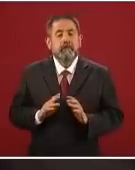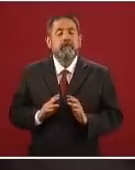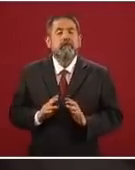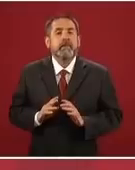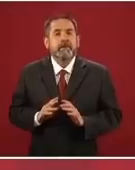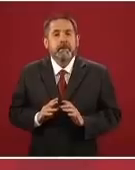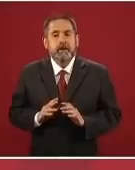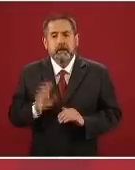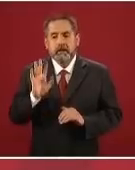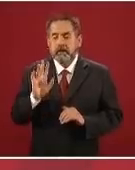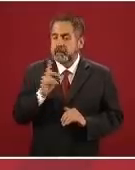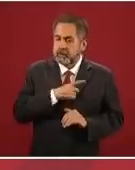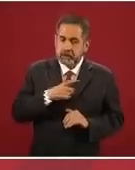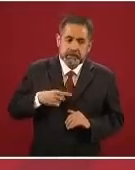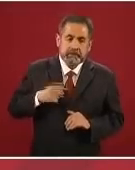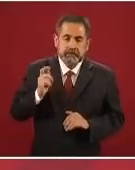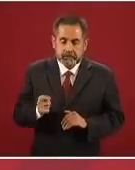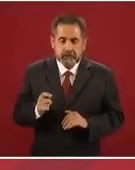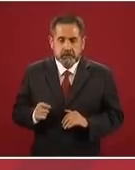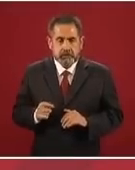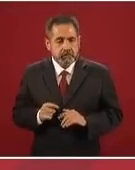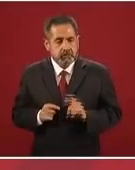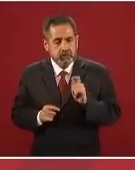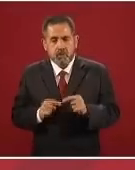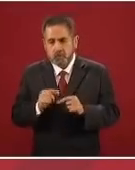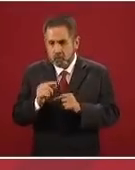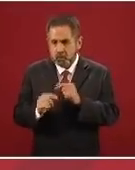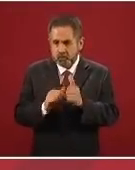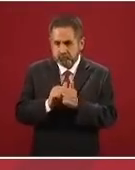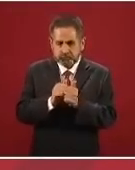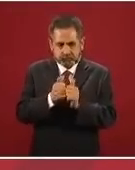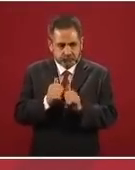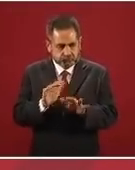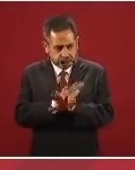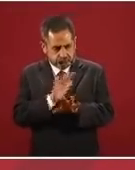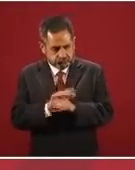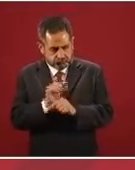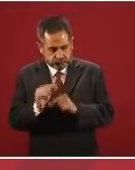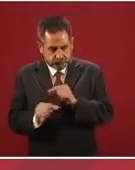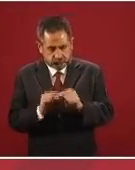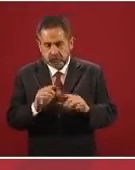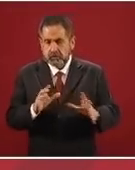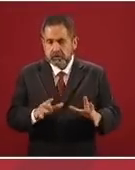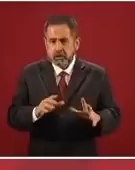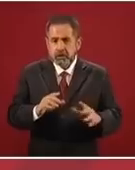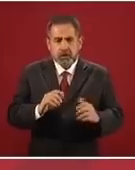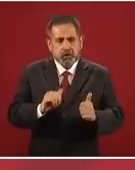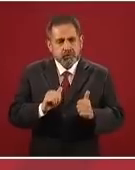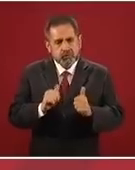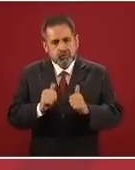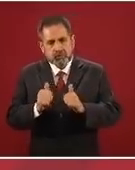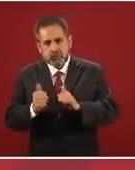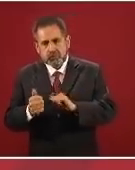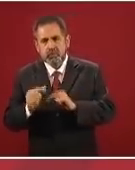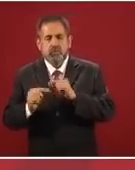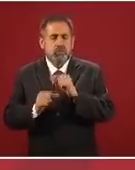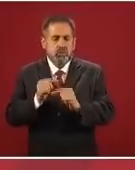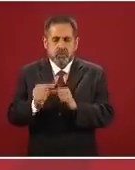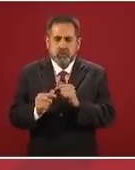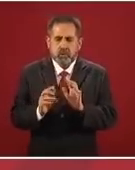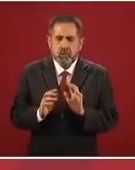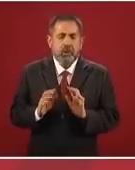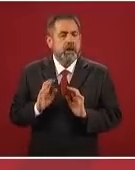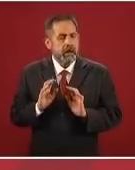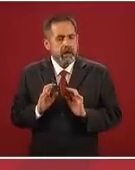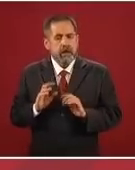deben de irse dando poco a poco, de manera gradual, y no deben de